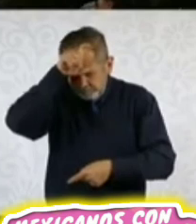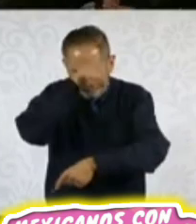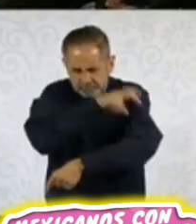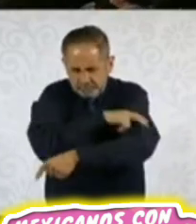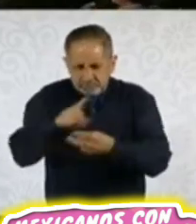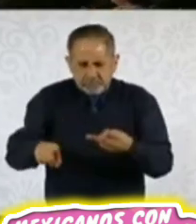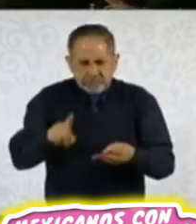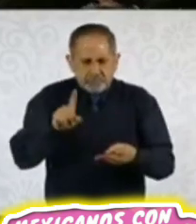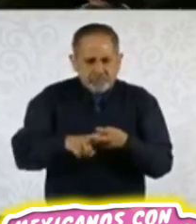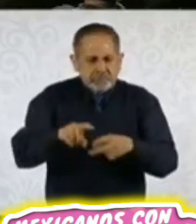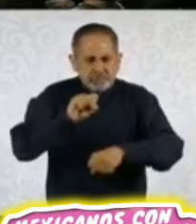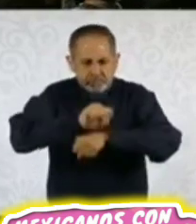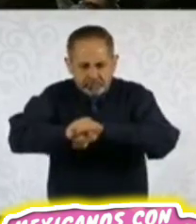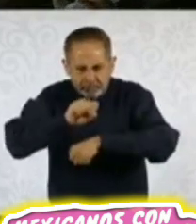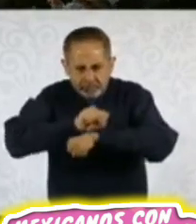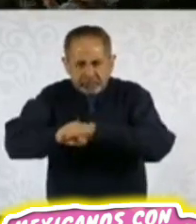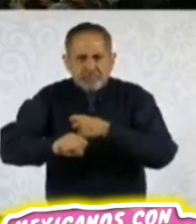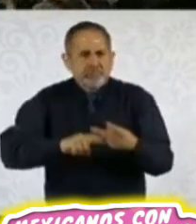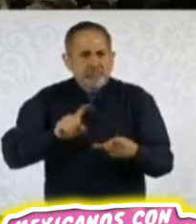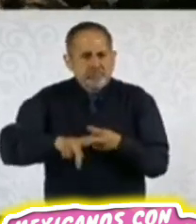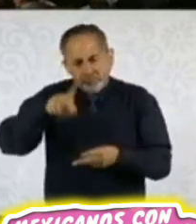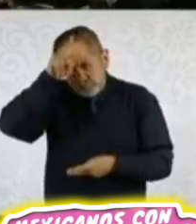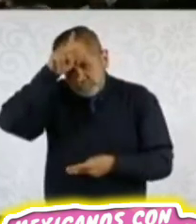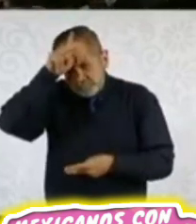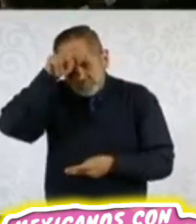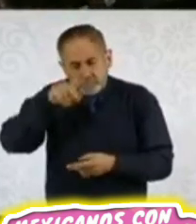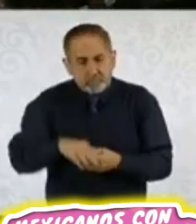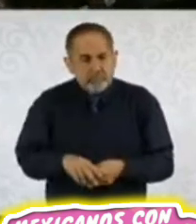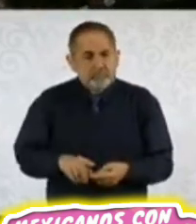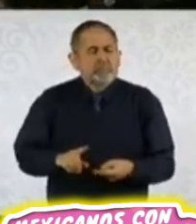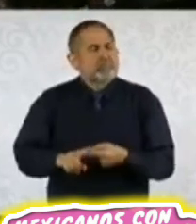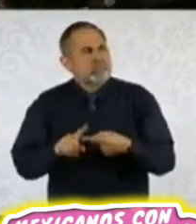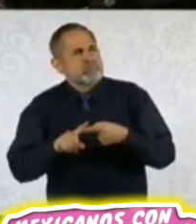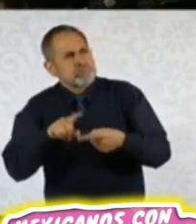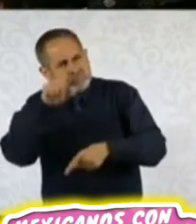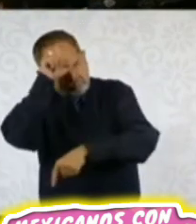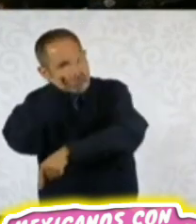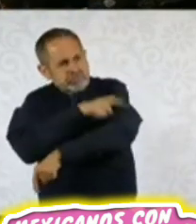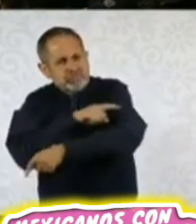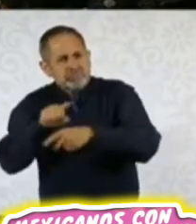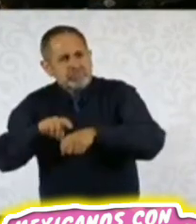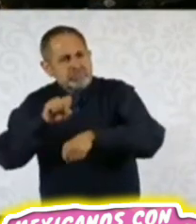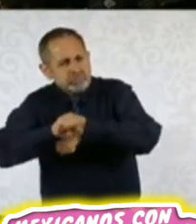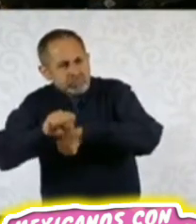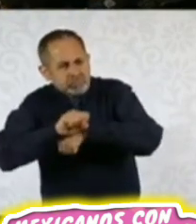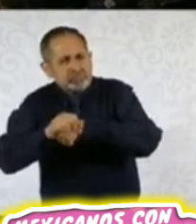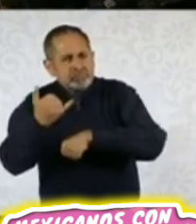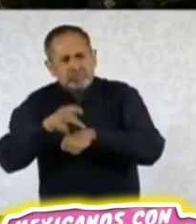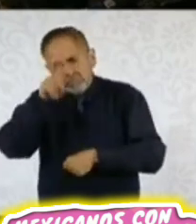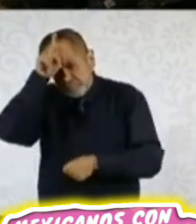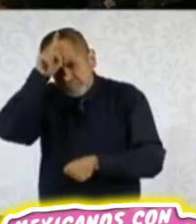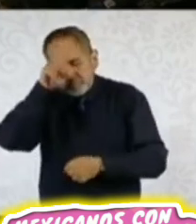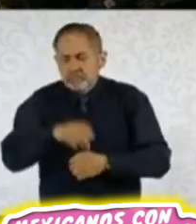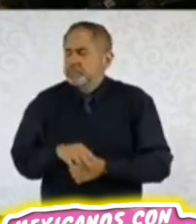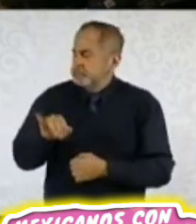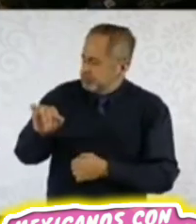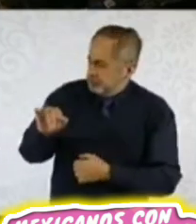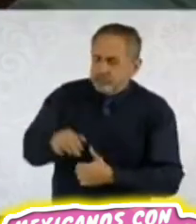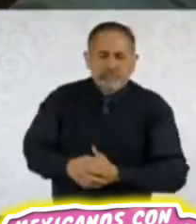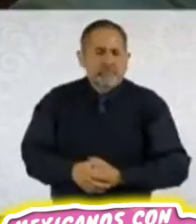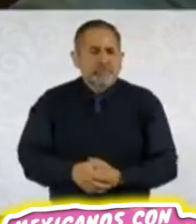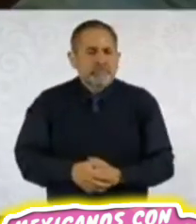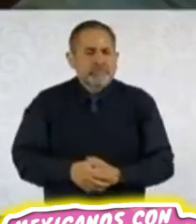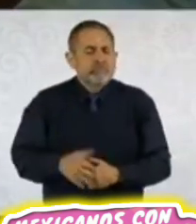Salvador y de Perú. Egipto, Salvador y Perú. Sí. La otra pregunta es que en